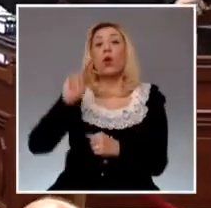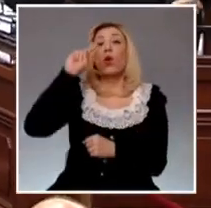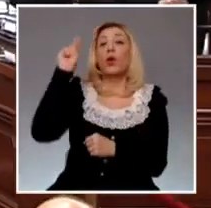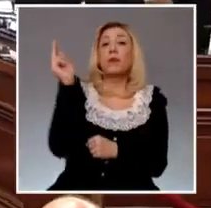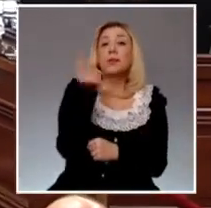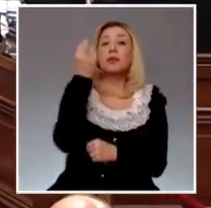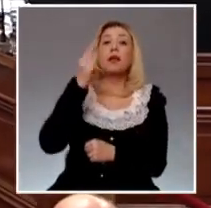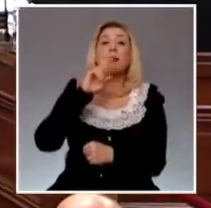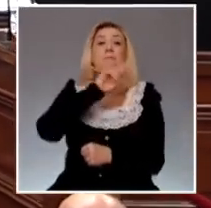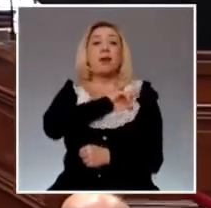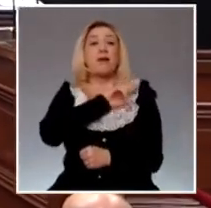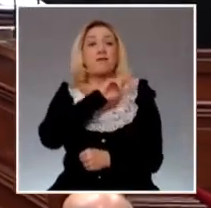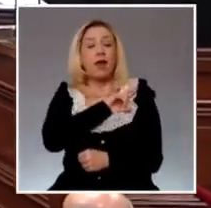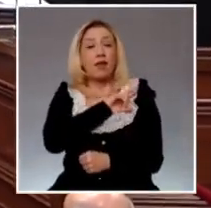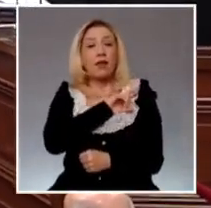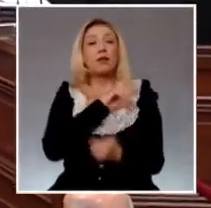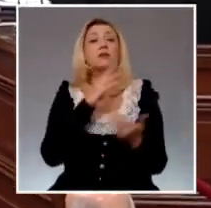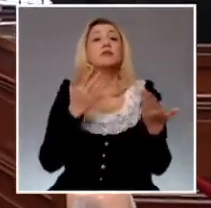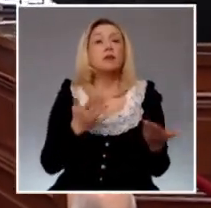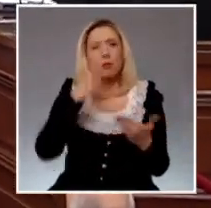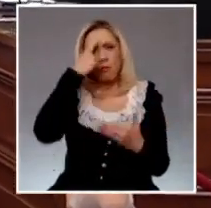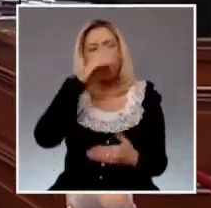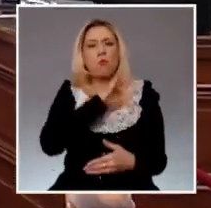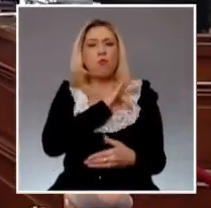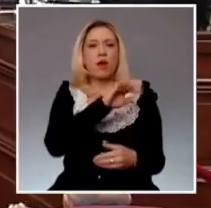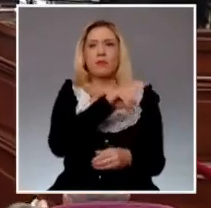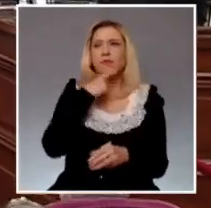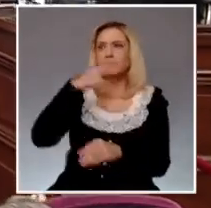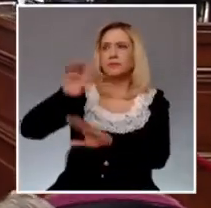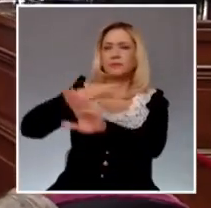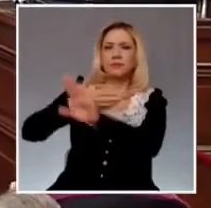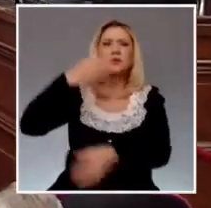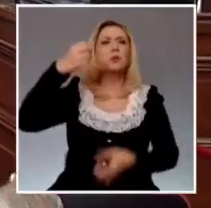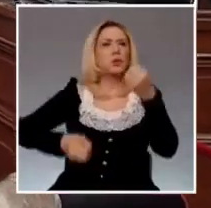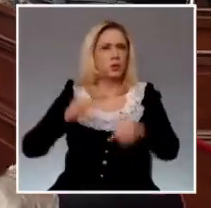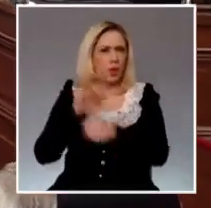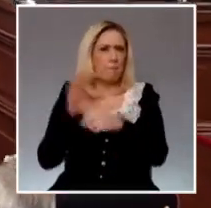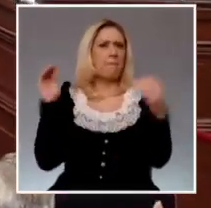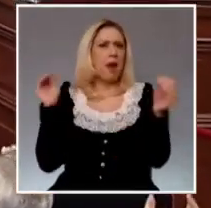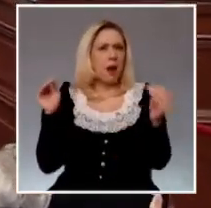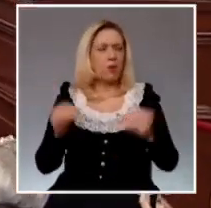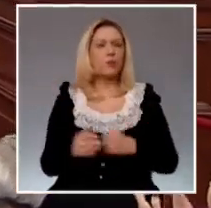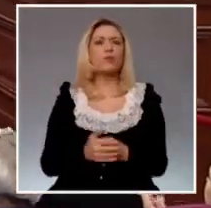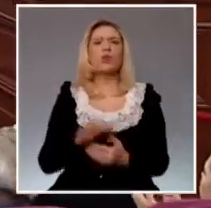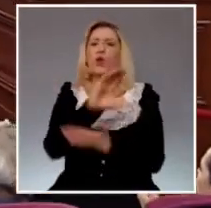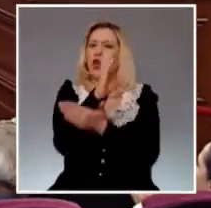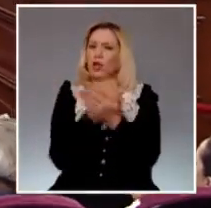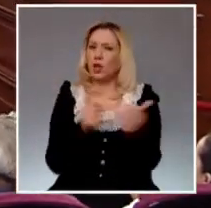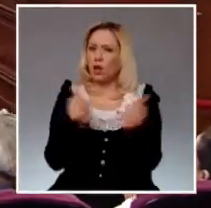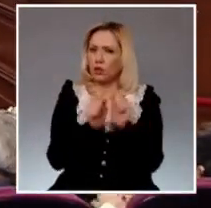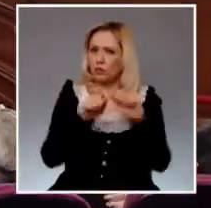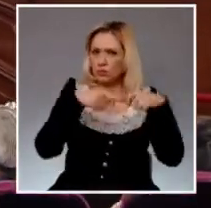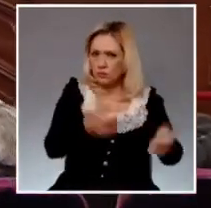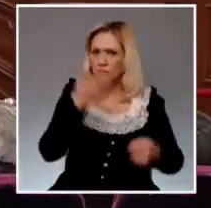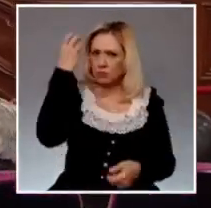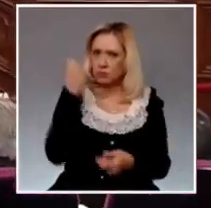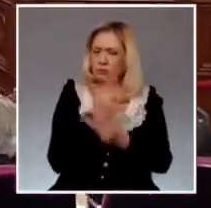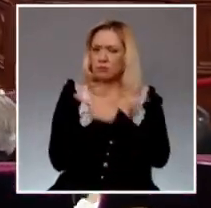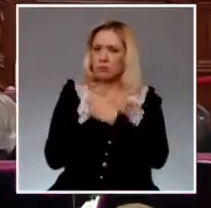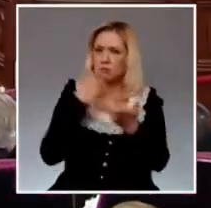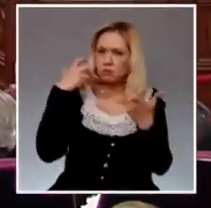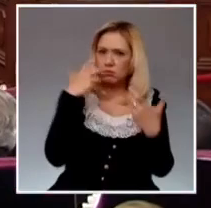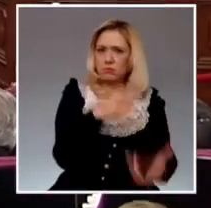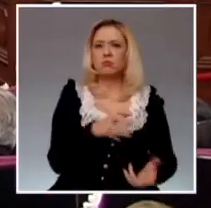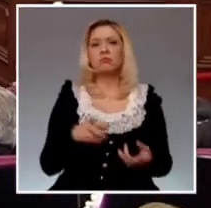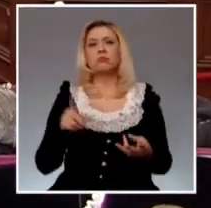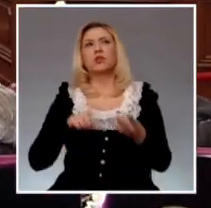para efectos del juicio de amparo, la subcontratación, la protección del interés superior de la niñez, entre otros. Para el